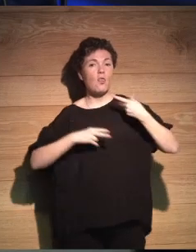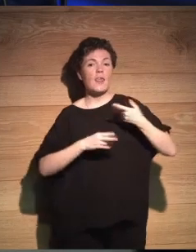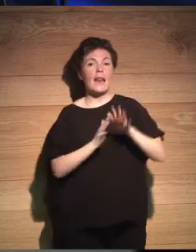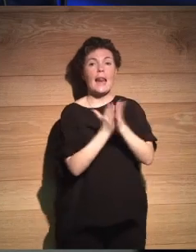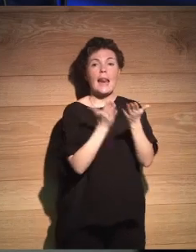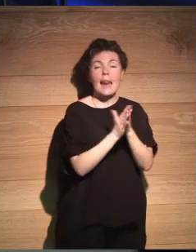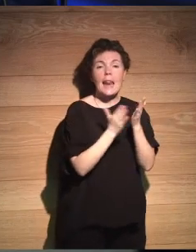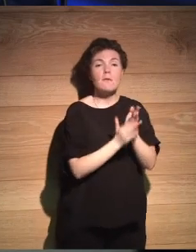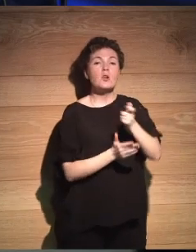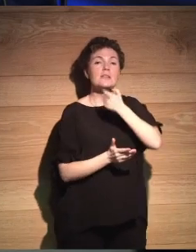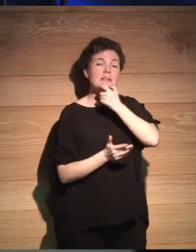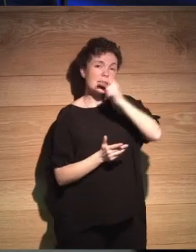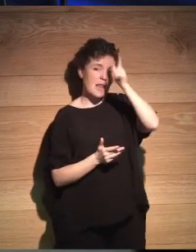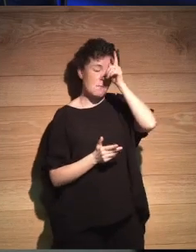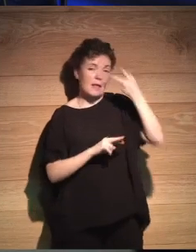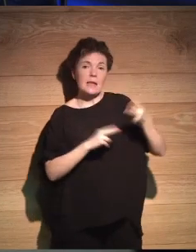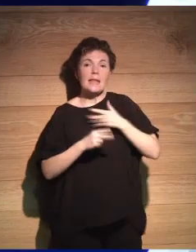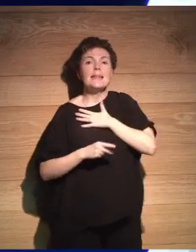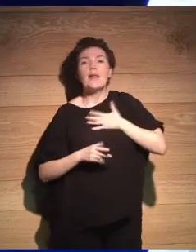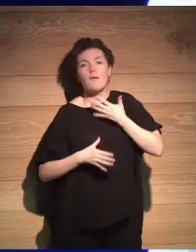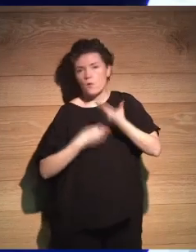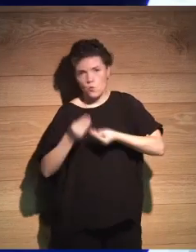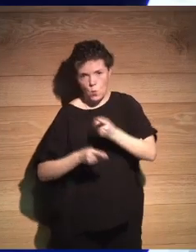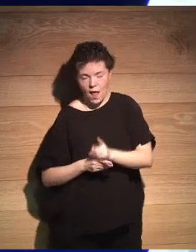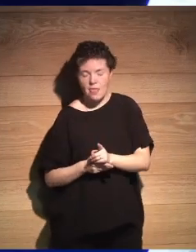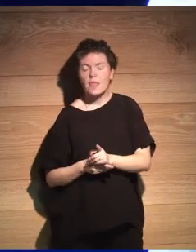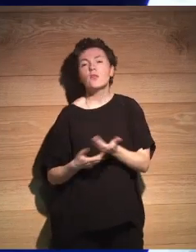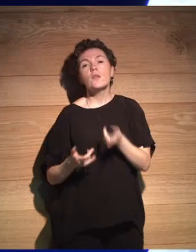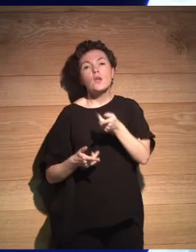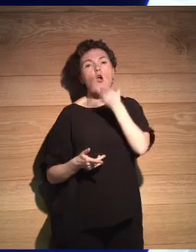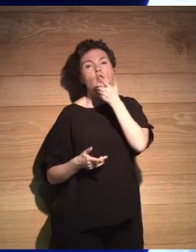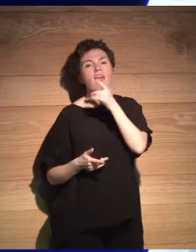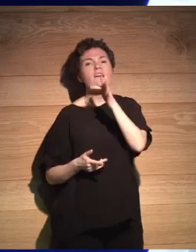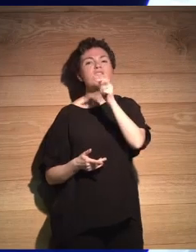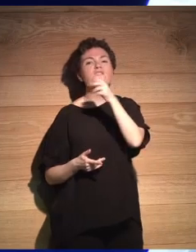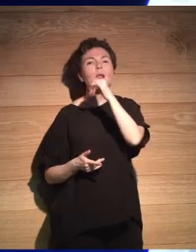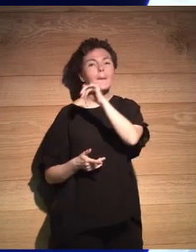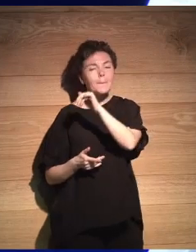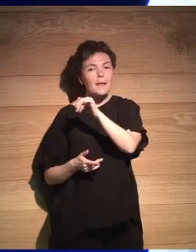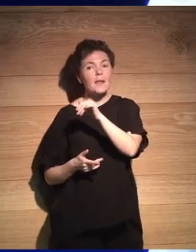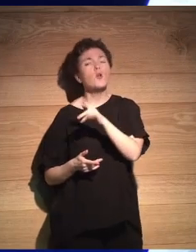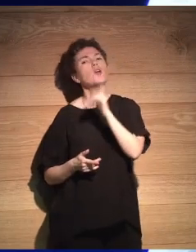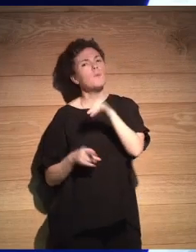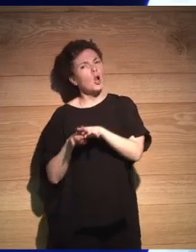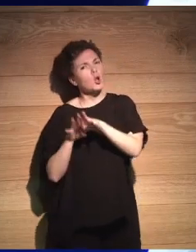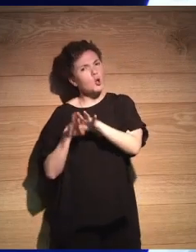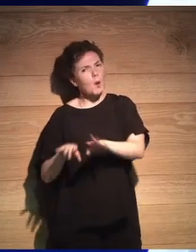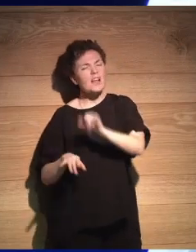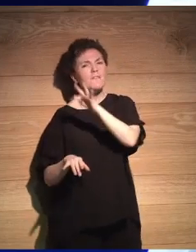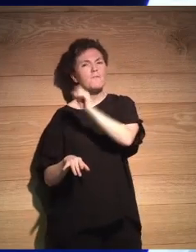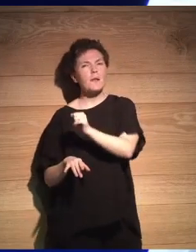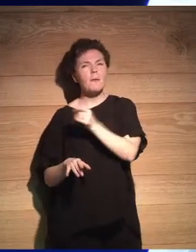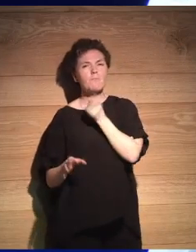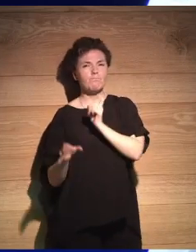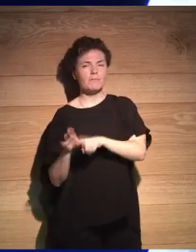inglés al alemán, no lo hizo, y conoció a Philby. Y luego hay rumores de que Philby estaba implicado en la